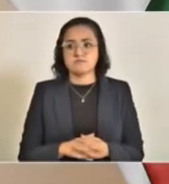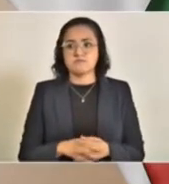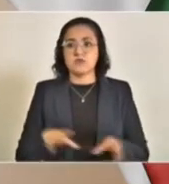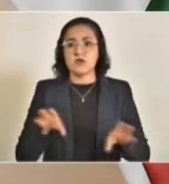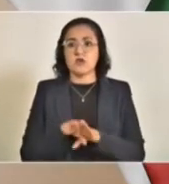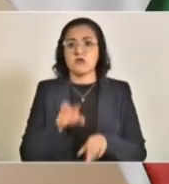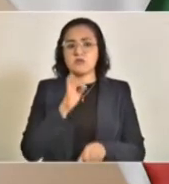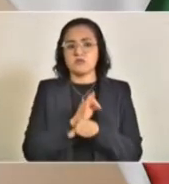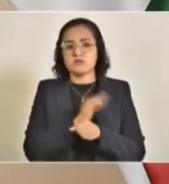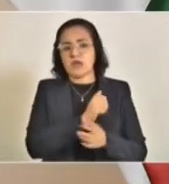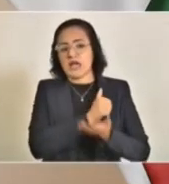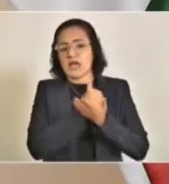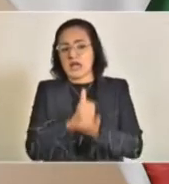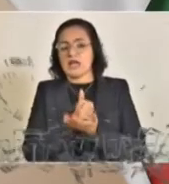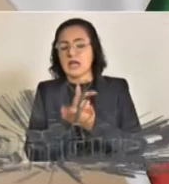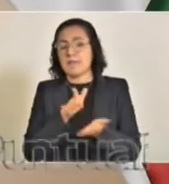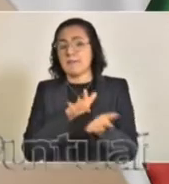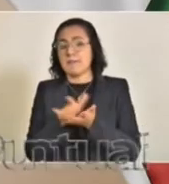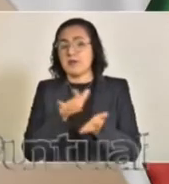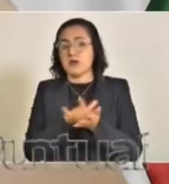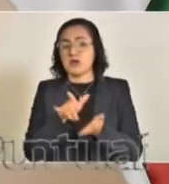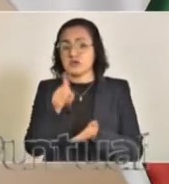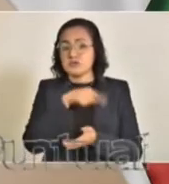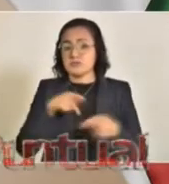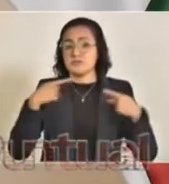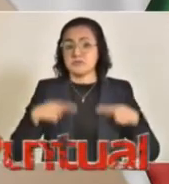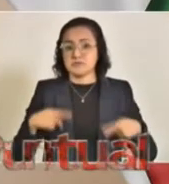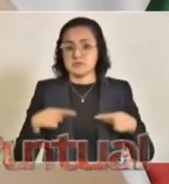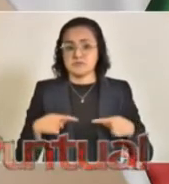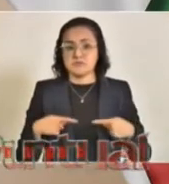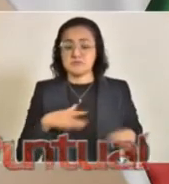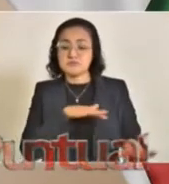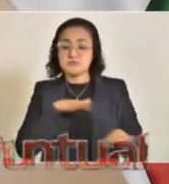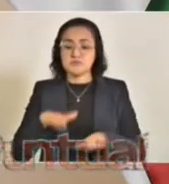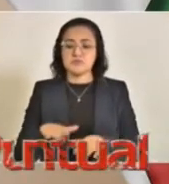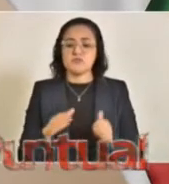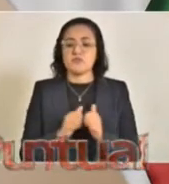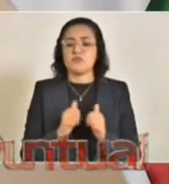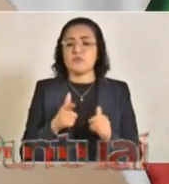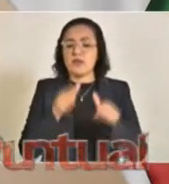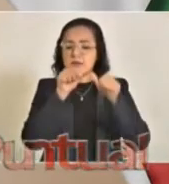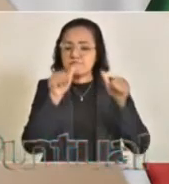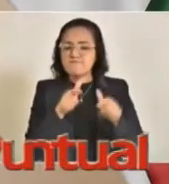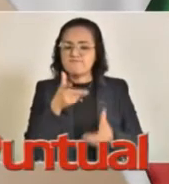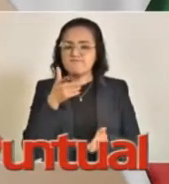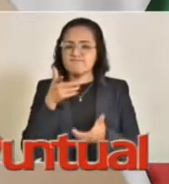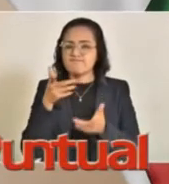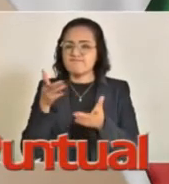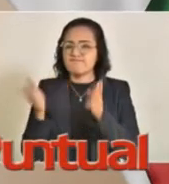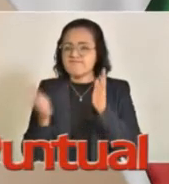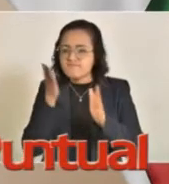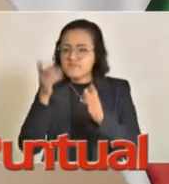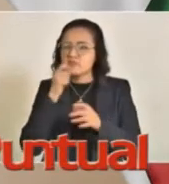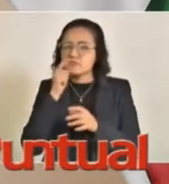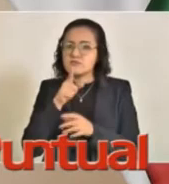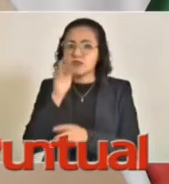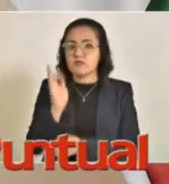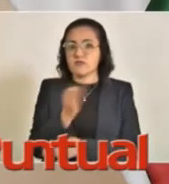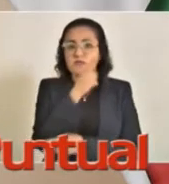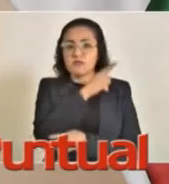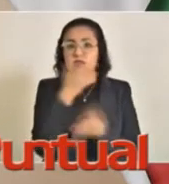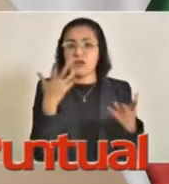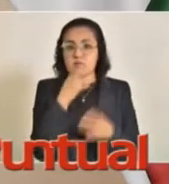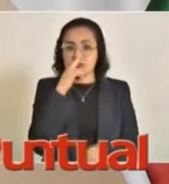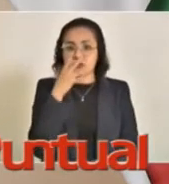acciones de esta naturaleza. En cuanto a monumentos históricos, solo lo hace la